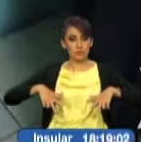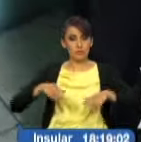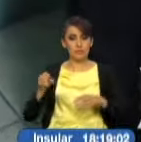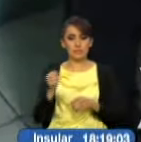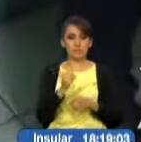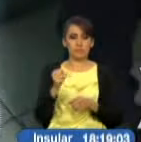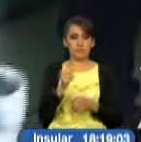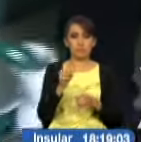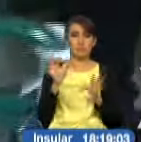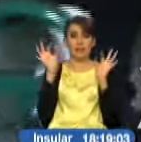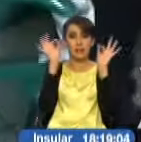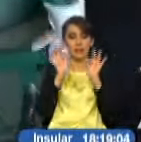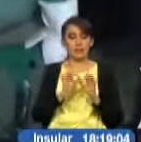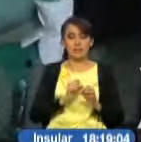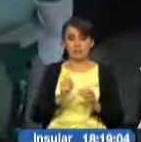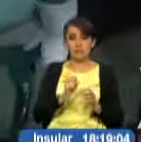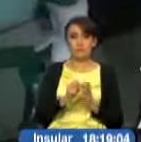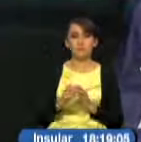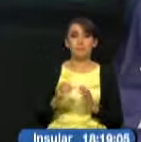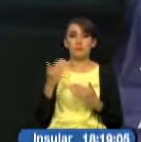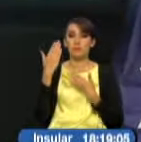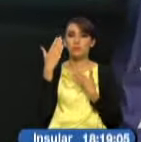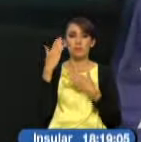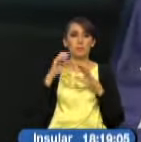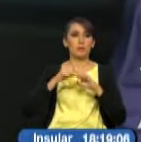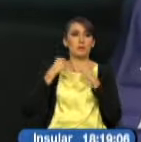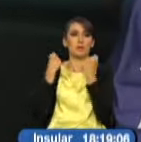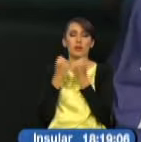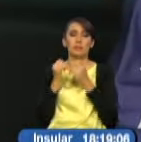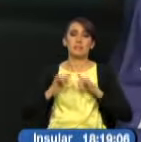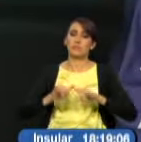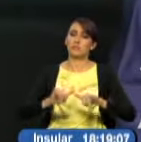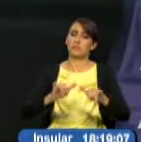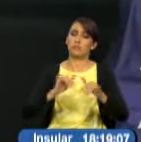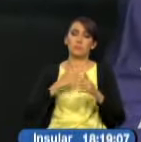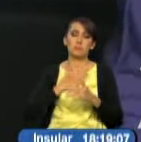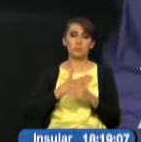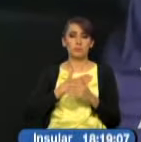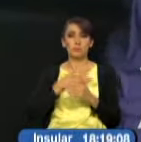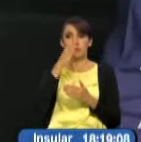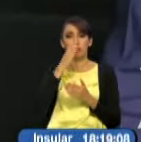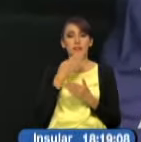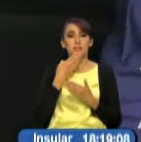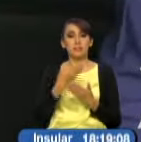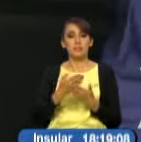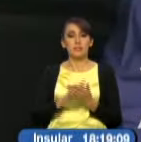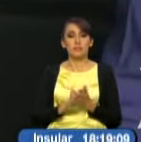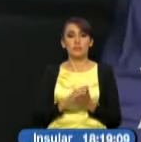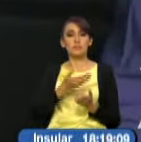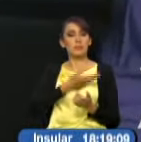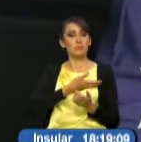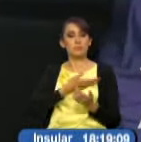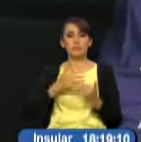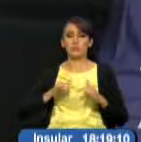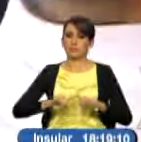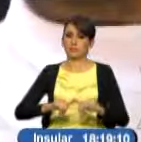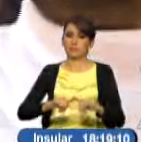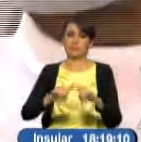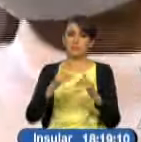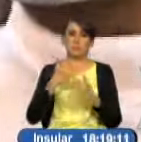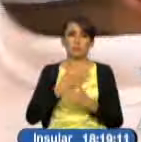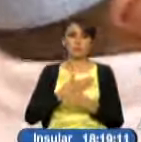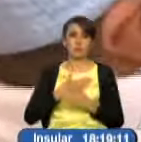es una política social que debe continuar, dicen. Yo doy gracias porque sí me han ayudado a mí. Entonces que siga la misión ayudando a las personas con capacidad especial.